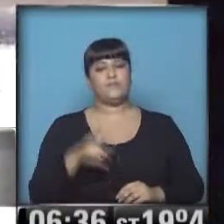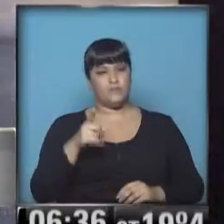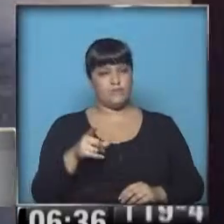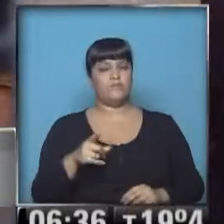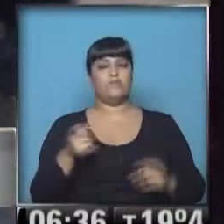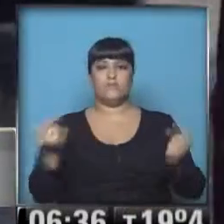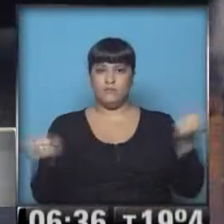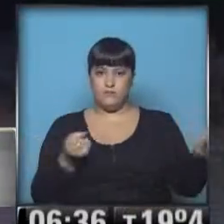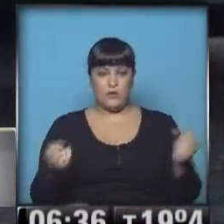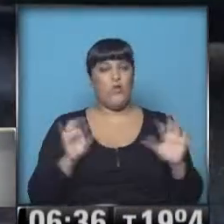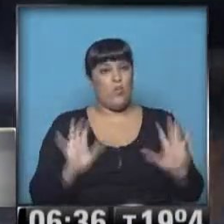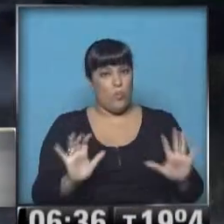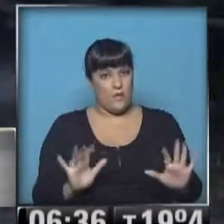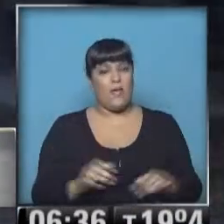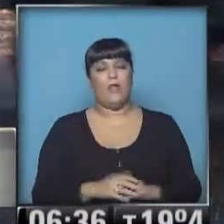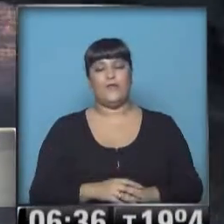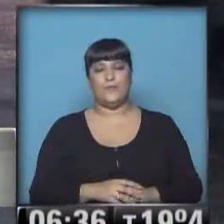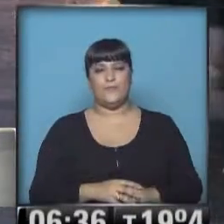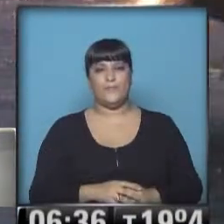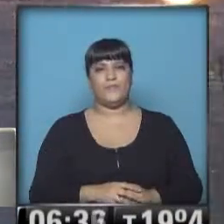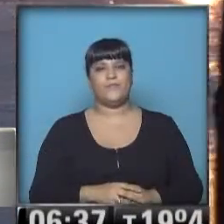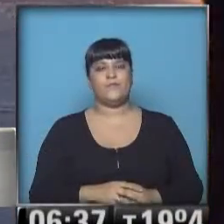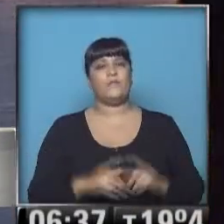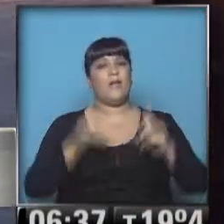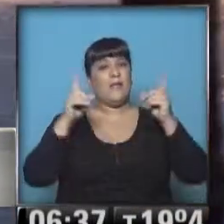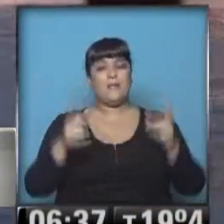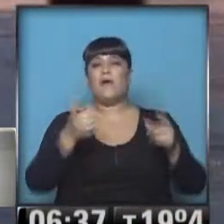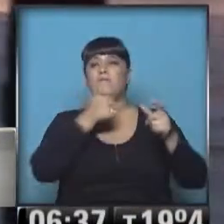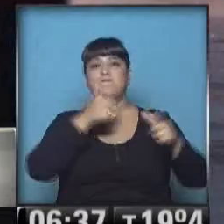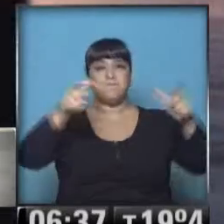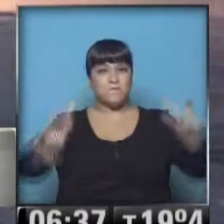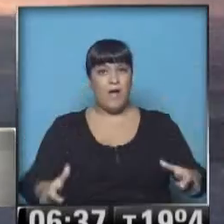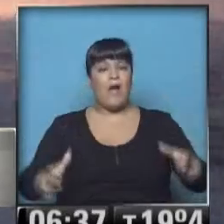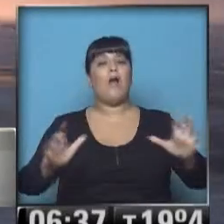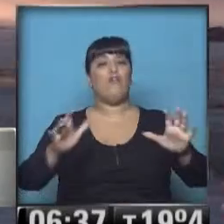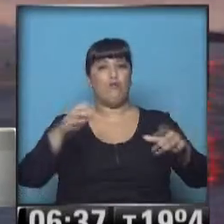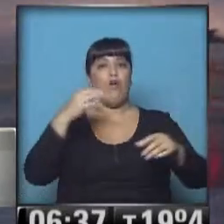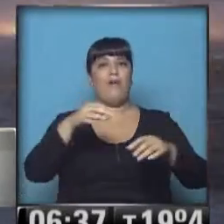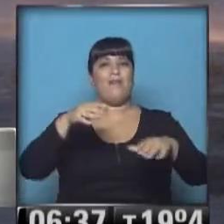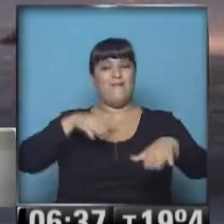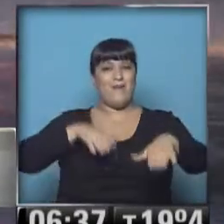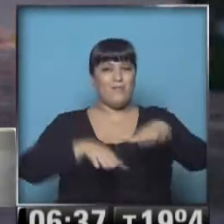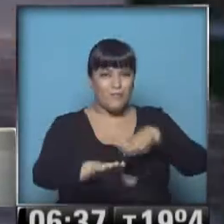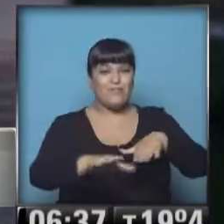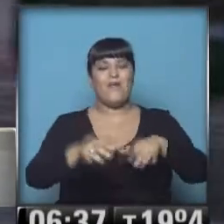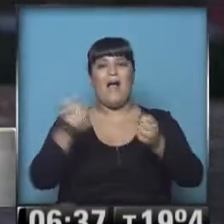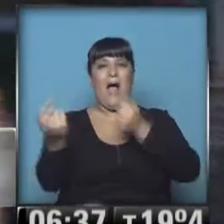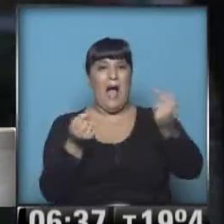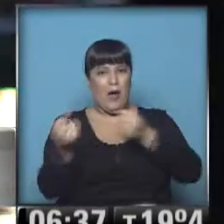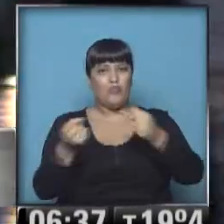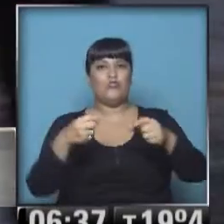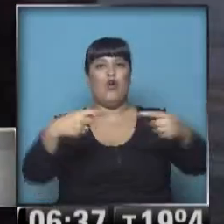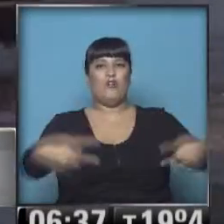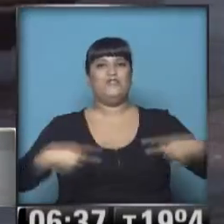cuidado, tengan en cuenta el aquaplaning. Además, luego de pasar un charco con estas características, el auto va a frenar mal, se mojan las